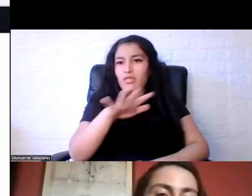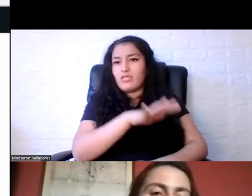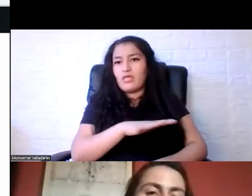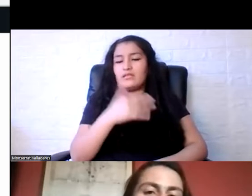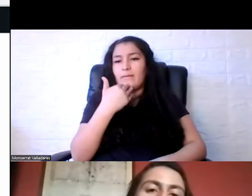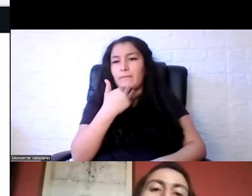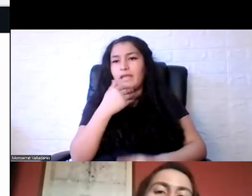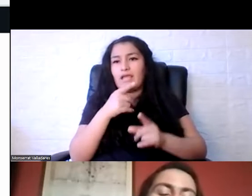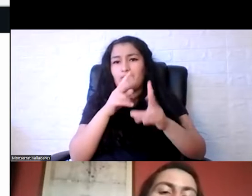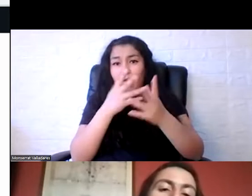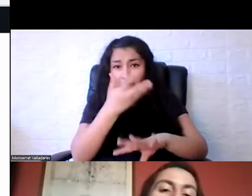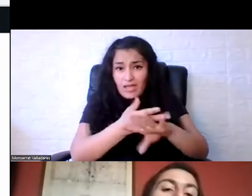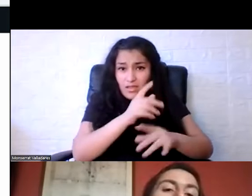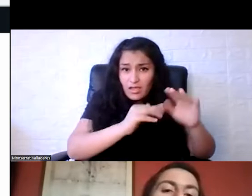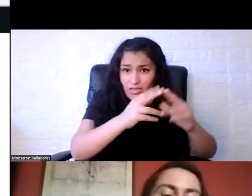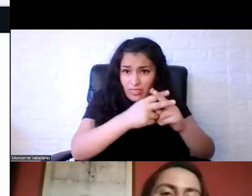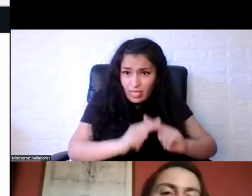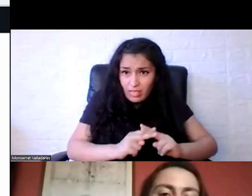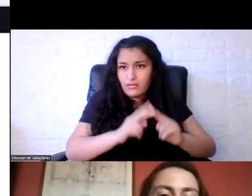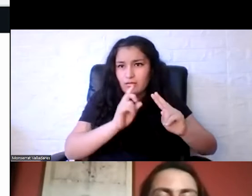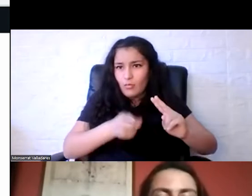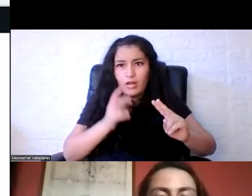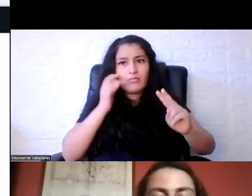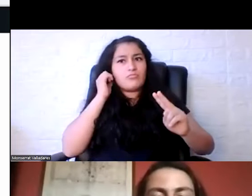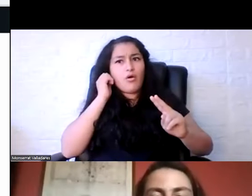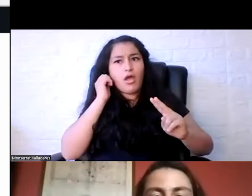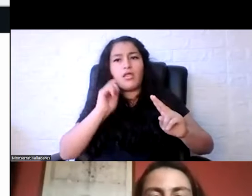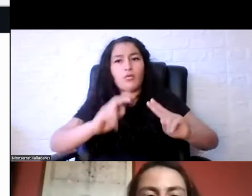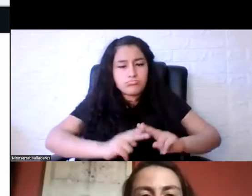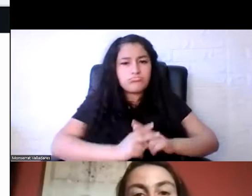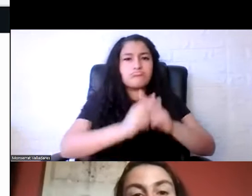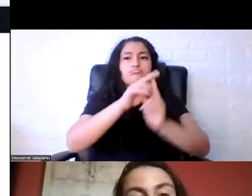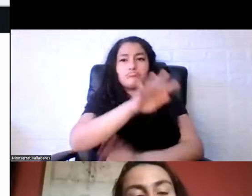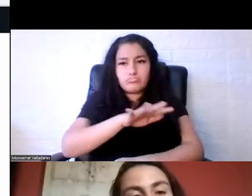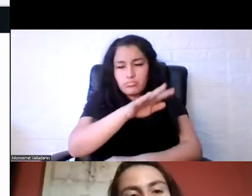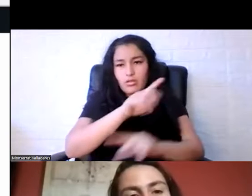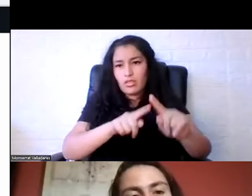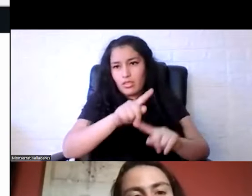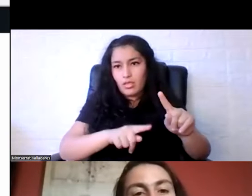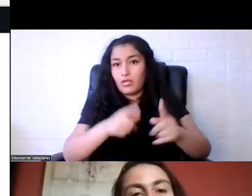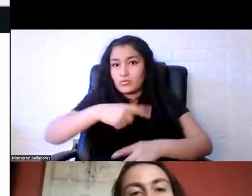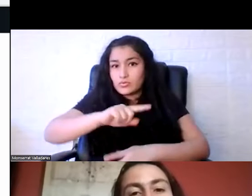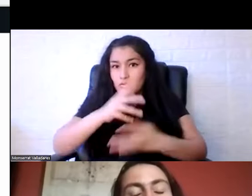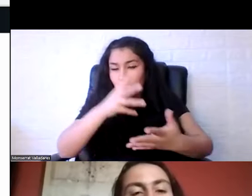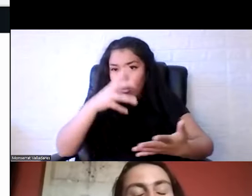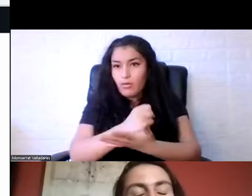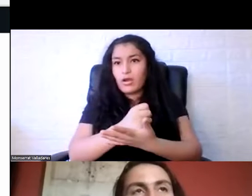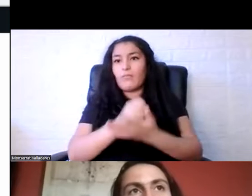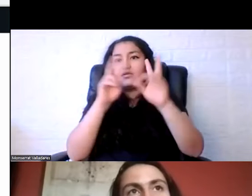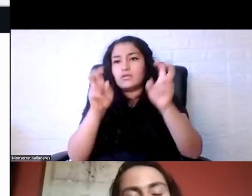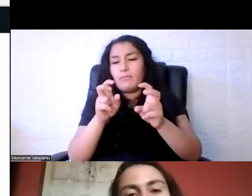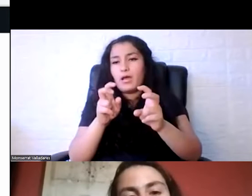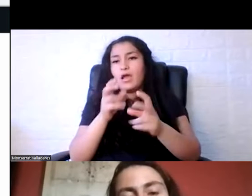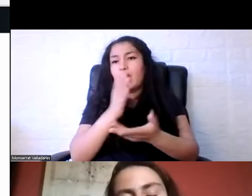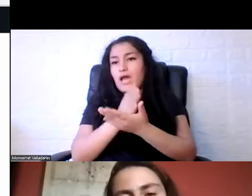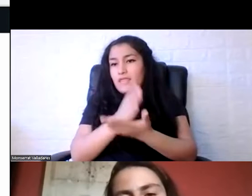hay destrucción, y estas mujeres que sostienen esta vida en estos lugares. Entonces, ¿qué hemos logrado? Por un lado, la academia. Dice,